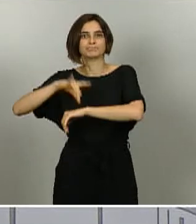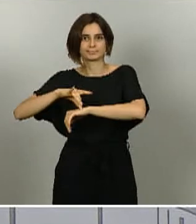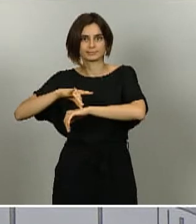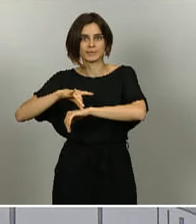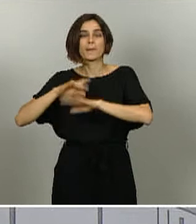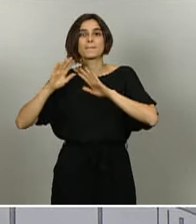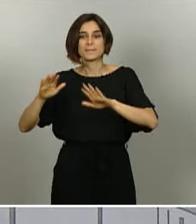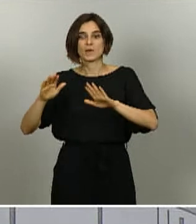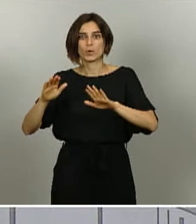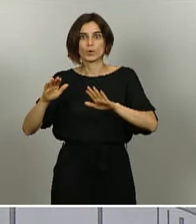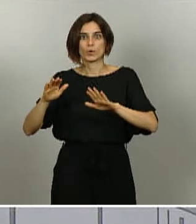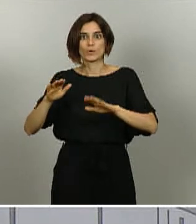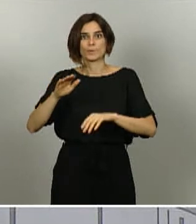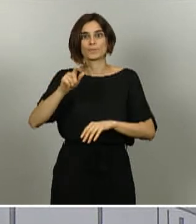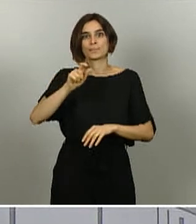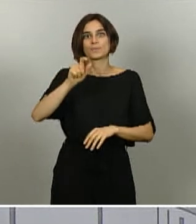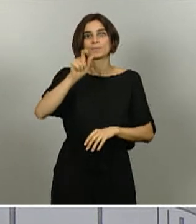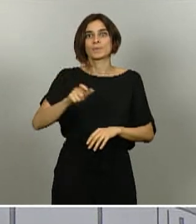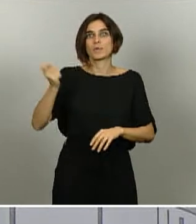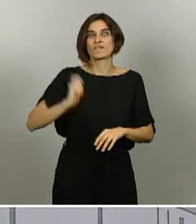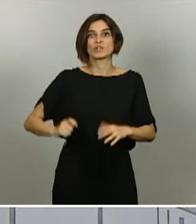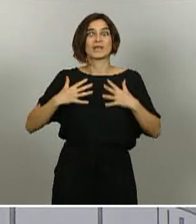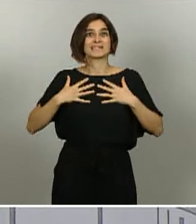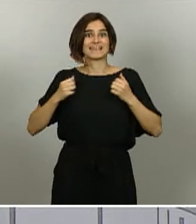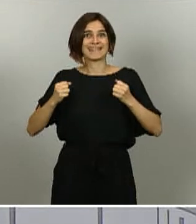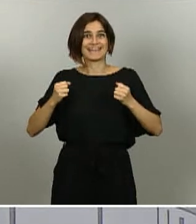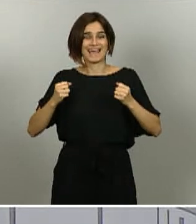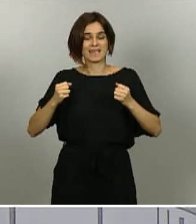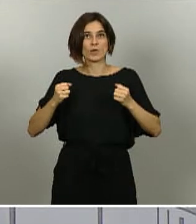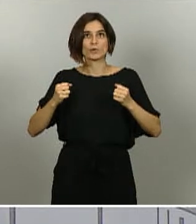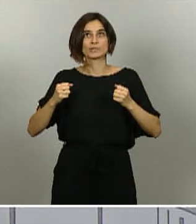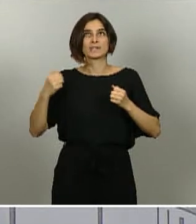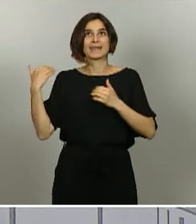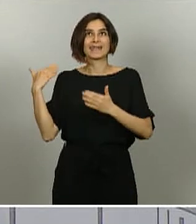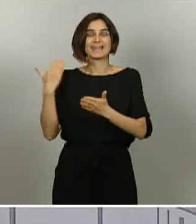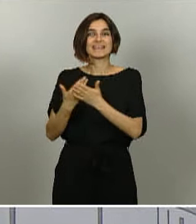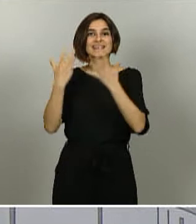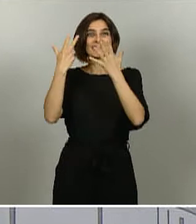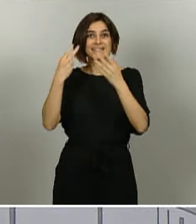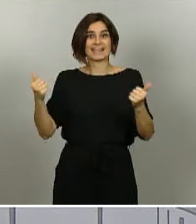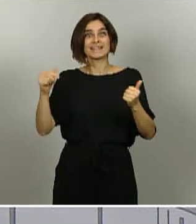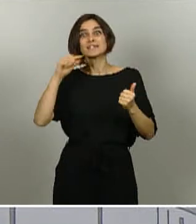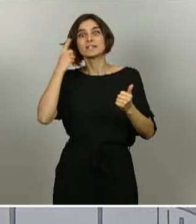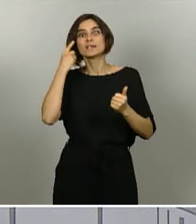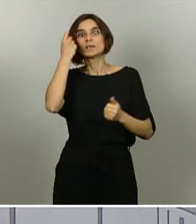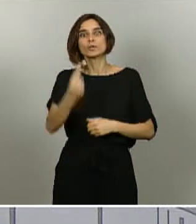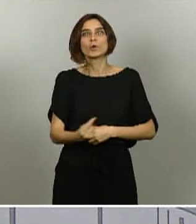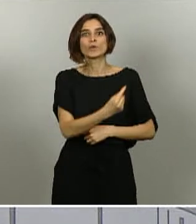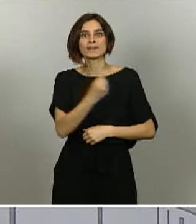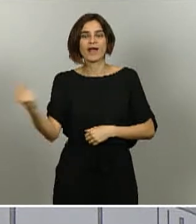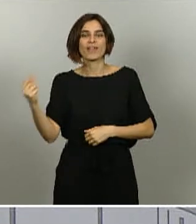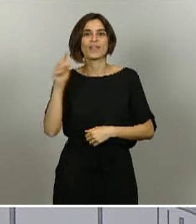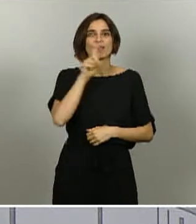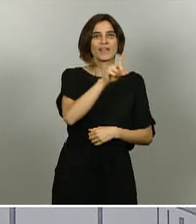los sanitarios que han sido diagnosticados en los últimos 7 días son 124. Y de